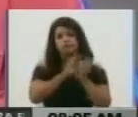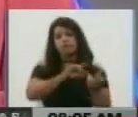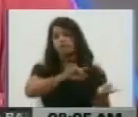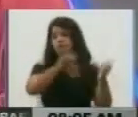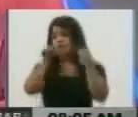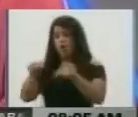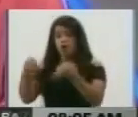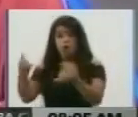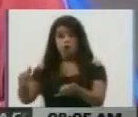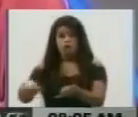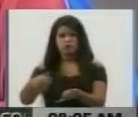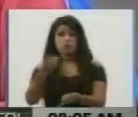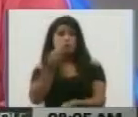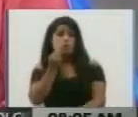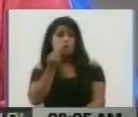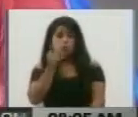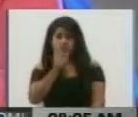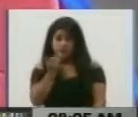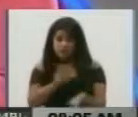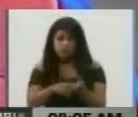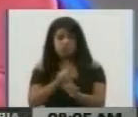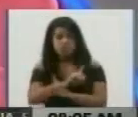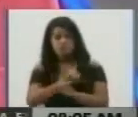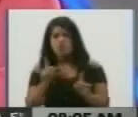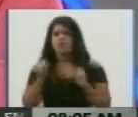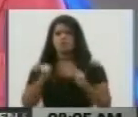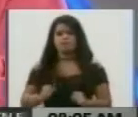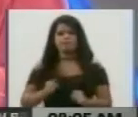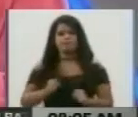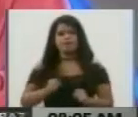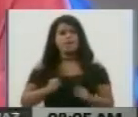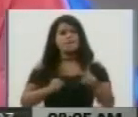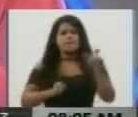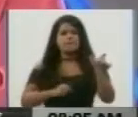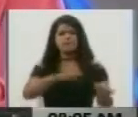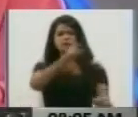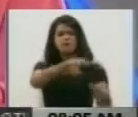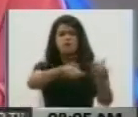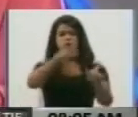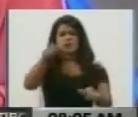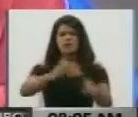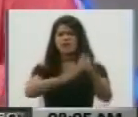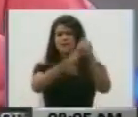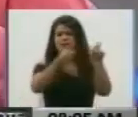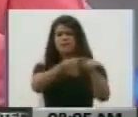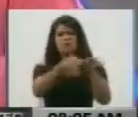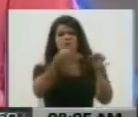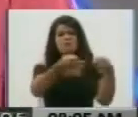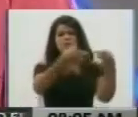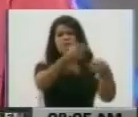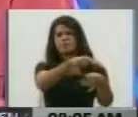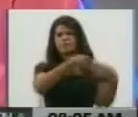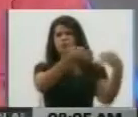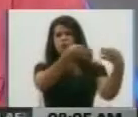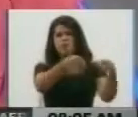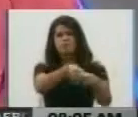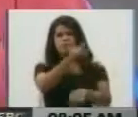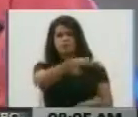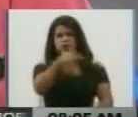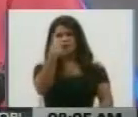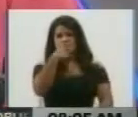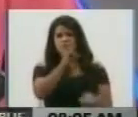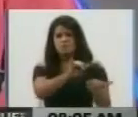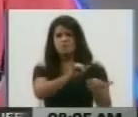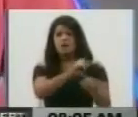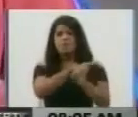para ser ingenuo ni cándido, ¿no? Y que los personajes son más o menos los mismos. Lo que sí es claramente lo mismo